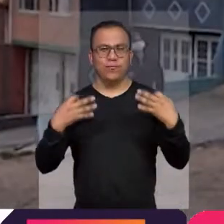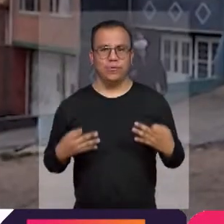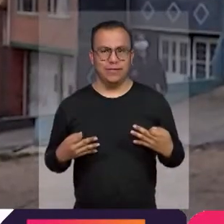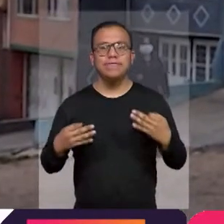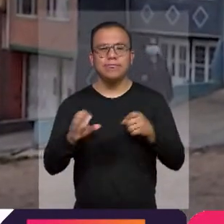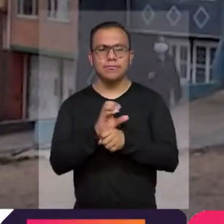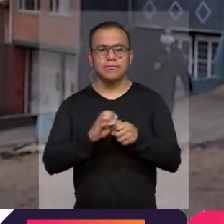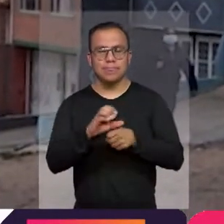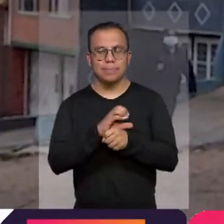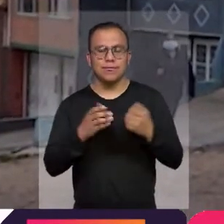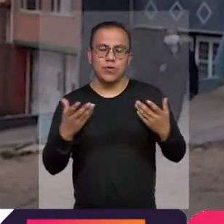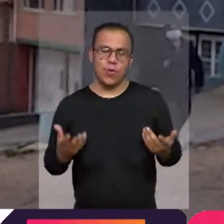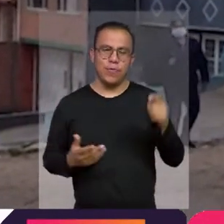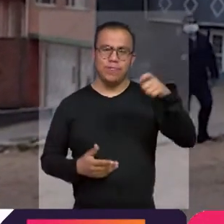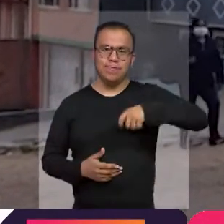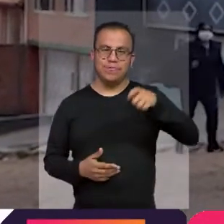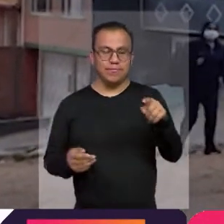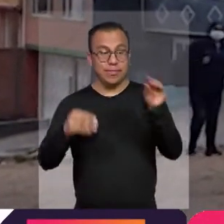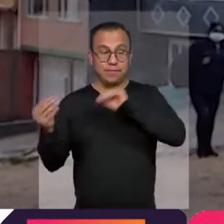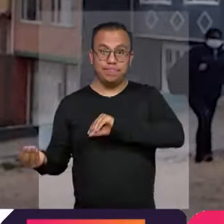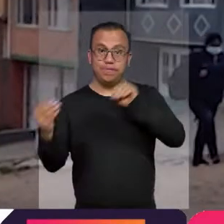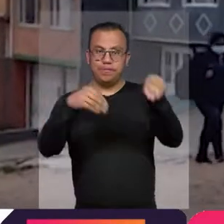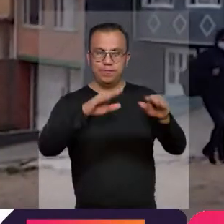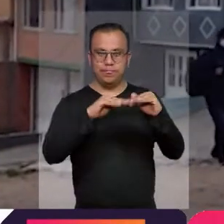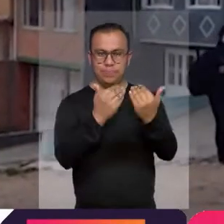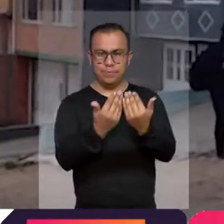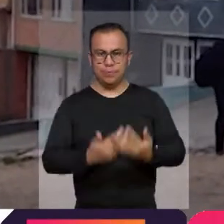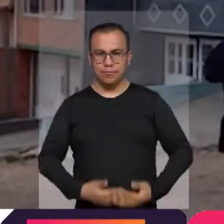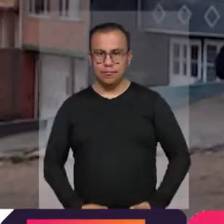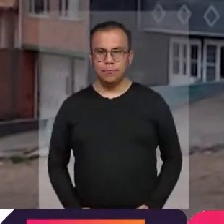de la ciudad o requieran un traslado de colegio.